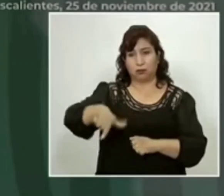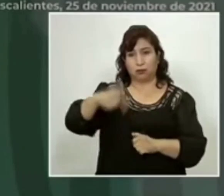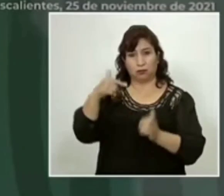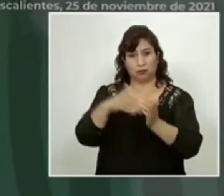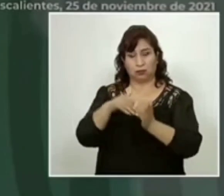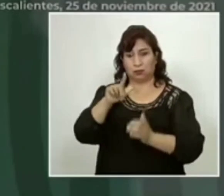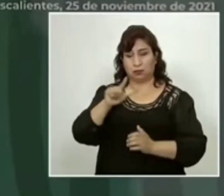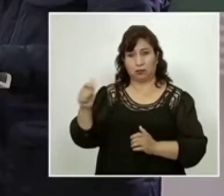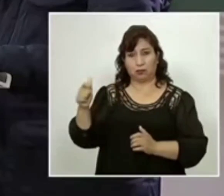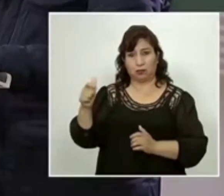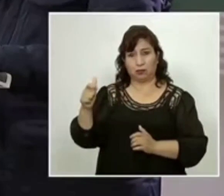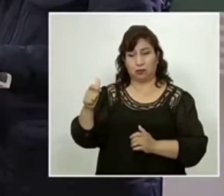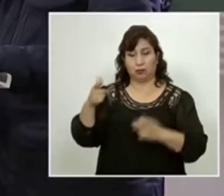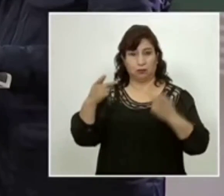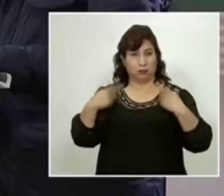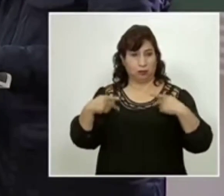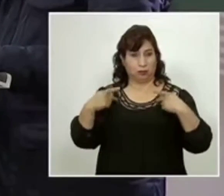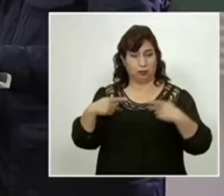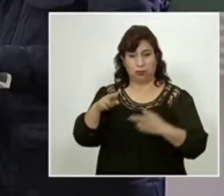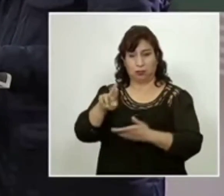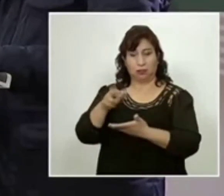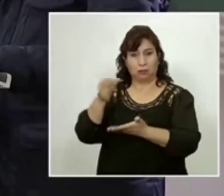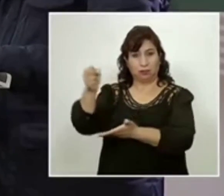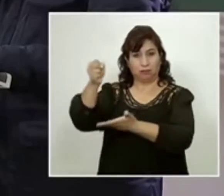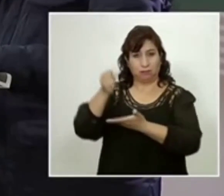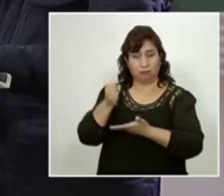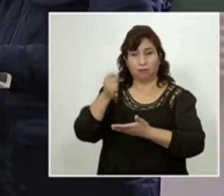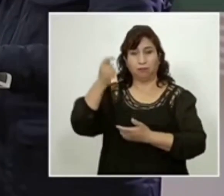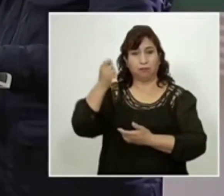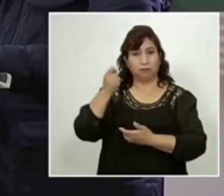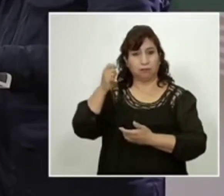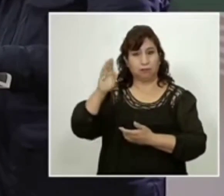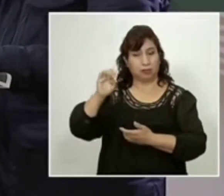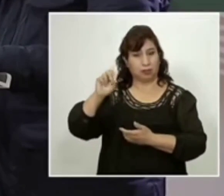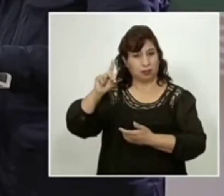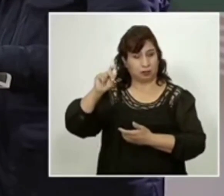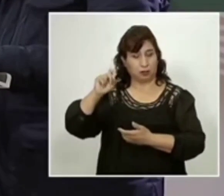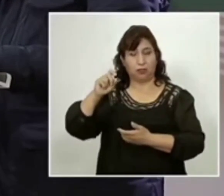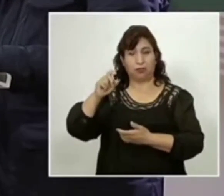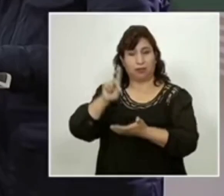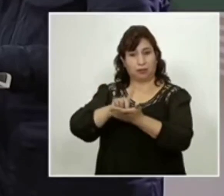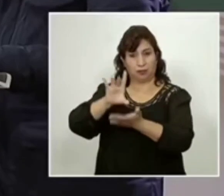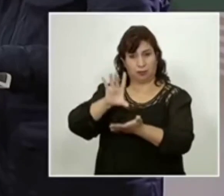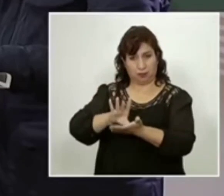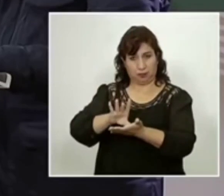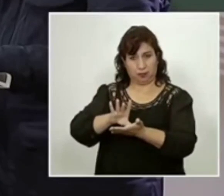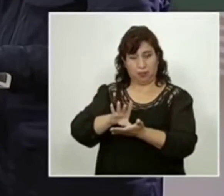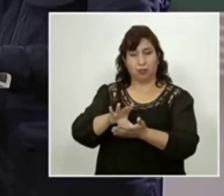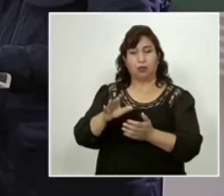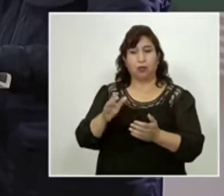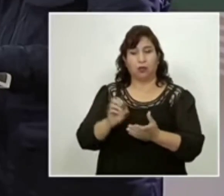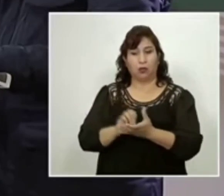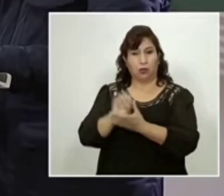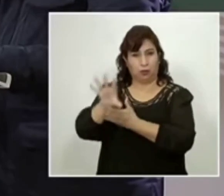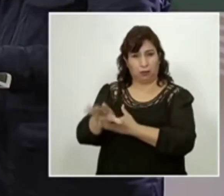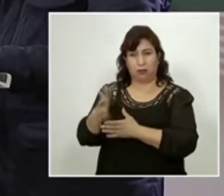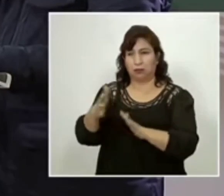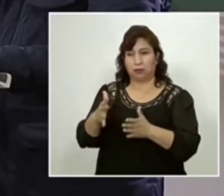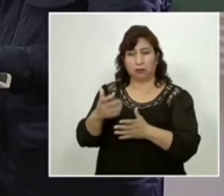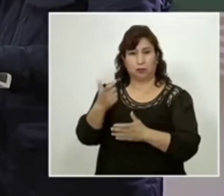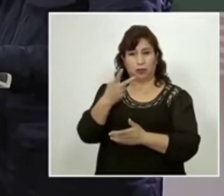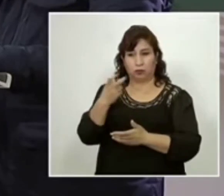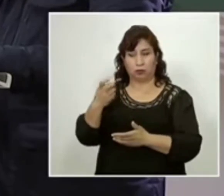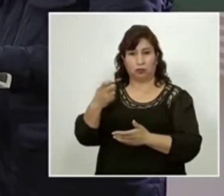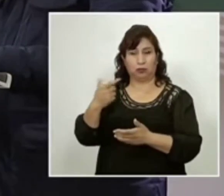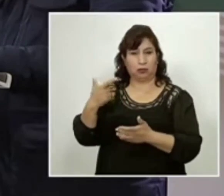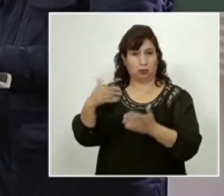12.722 derechohabientes reciben la pensión para el bienestar de personas con discapacidad con una inversión de 206